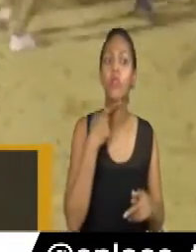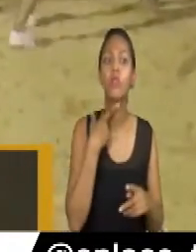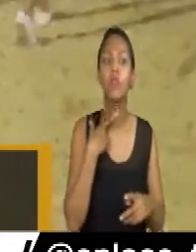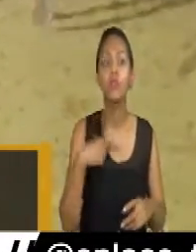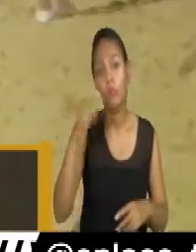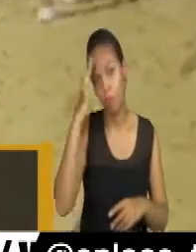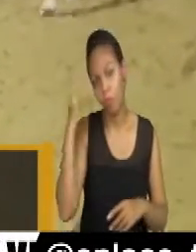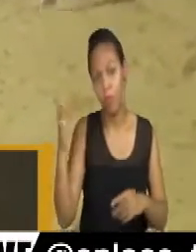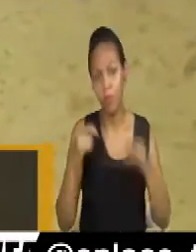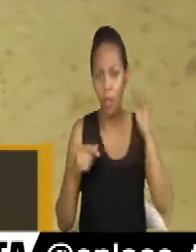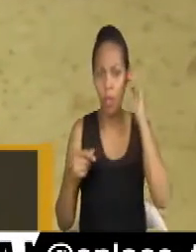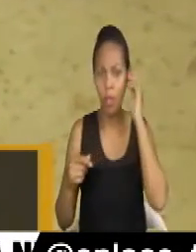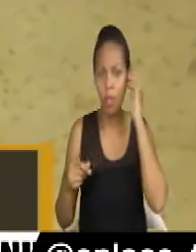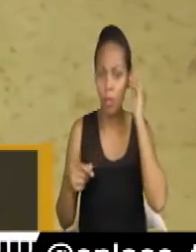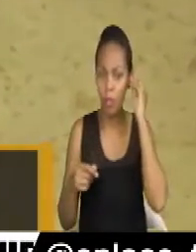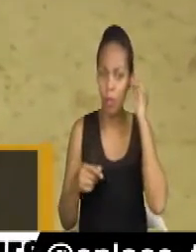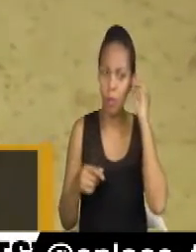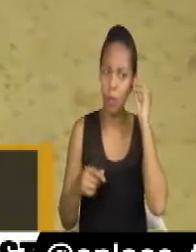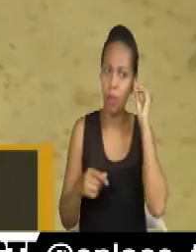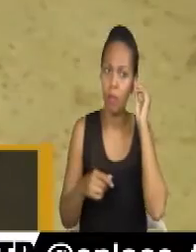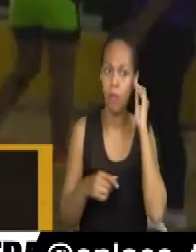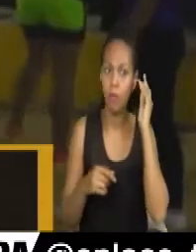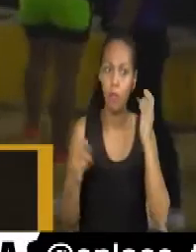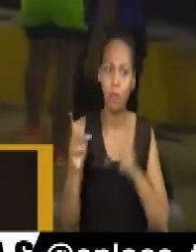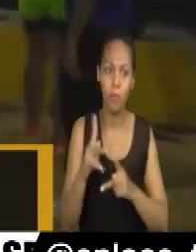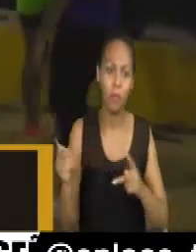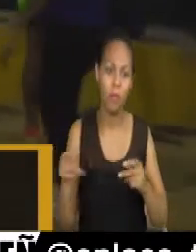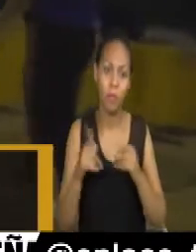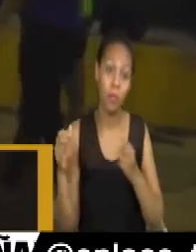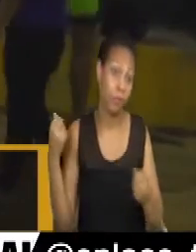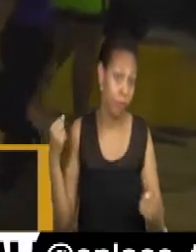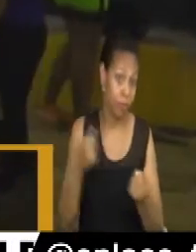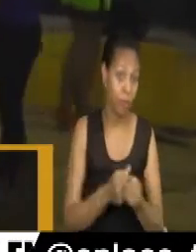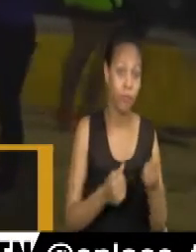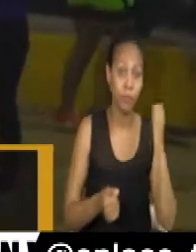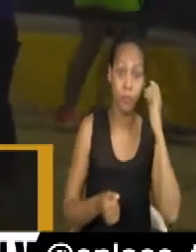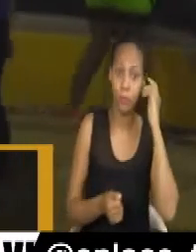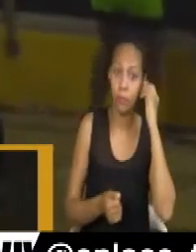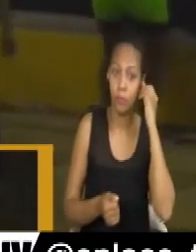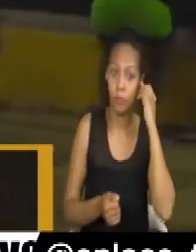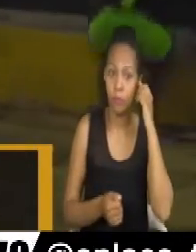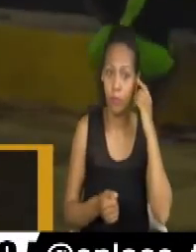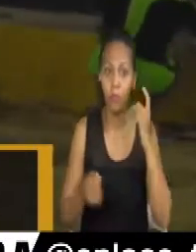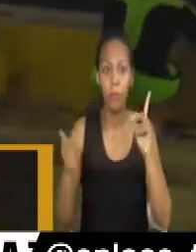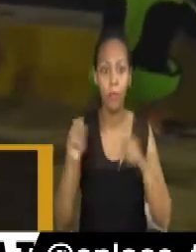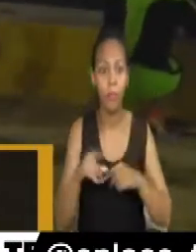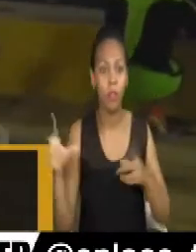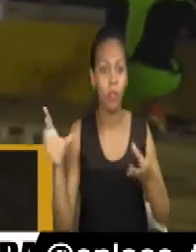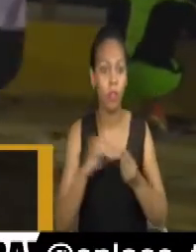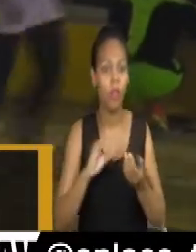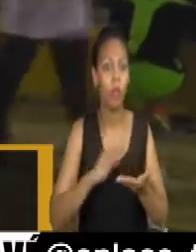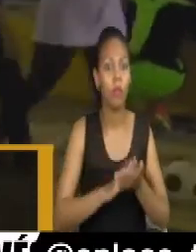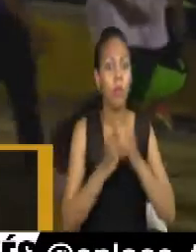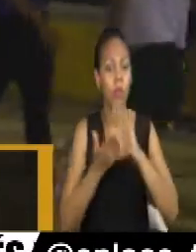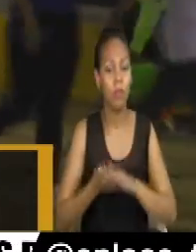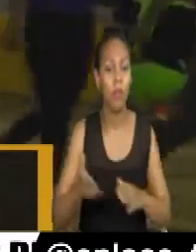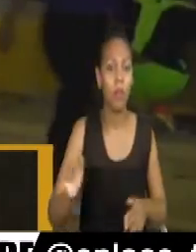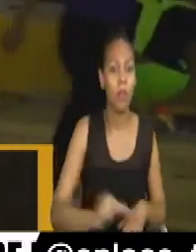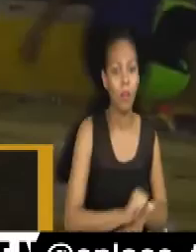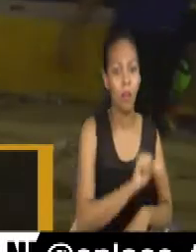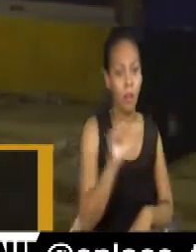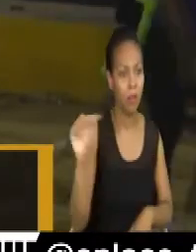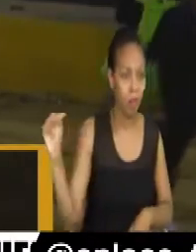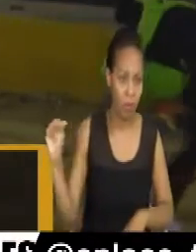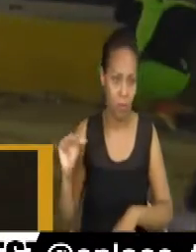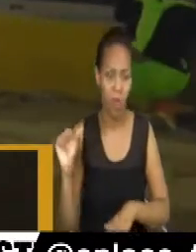nosotros tenemos en la ciudad y nos han dado la oportunidad de darles a la comunidad femenina y a los muchachos de las tres categorías